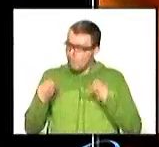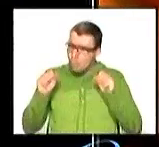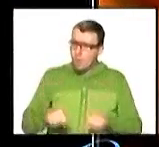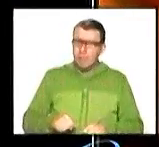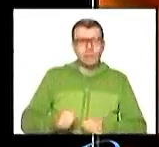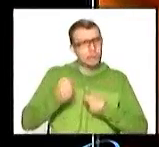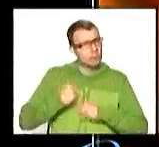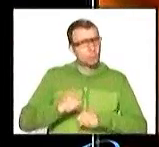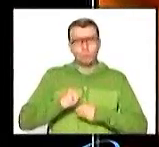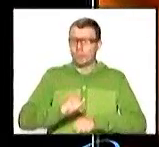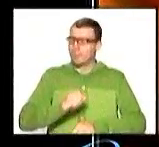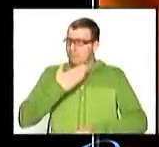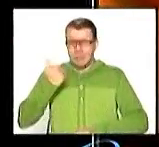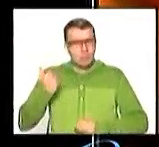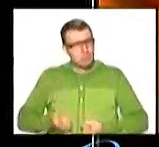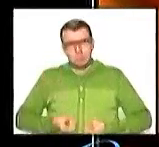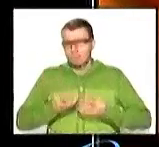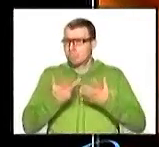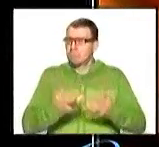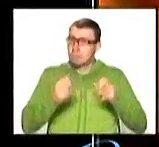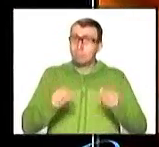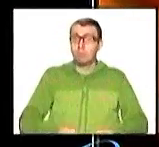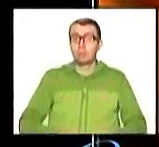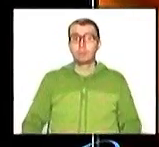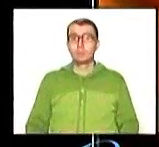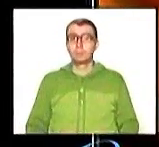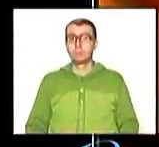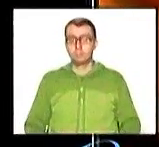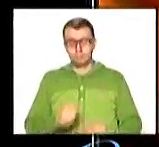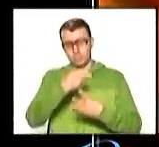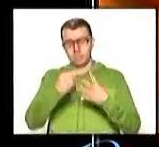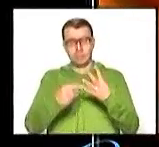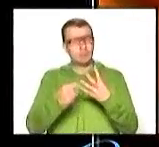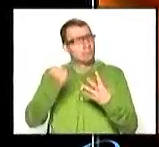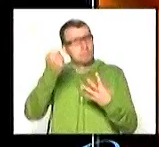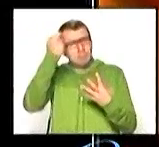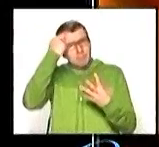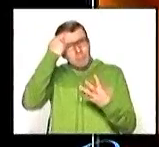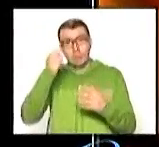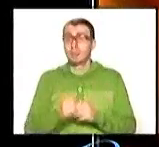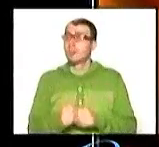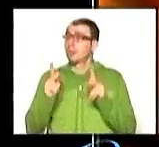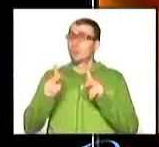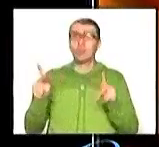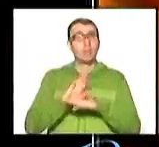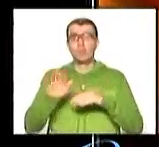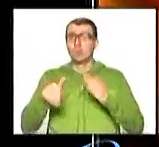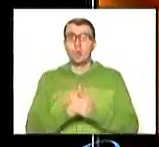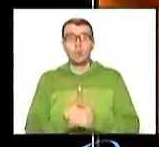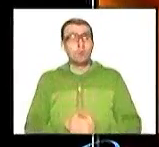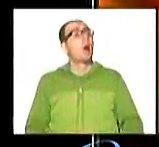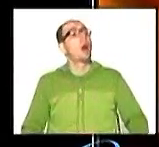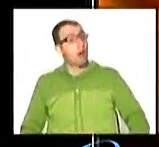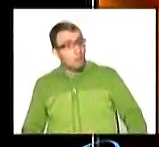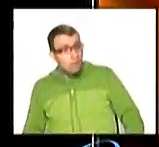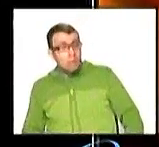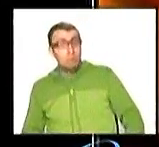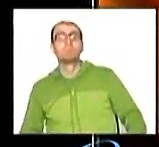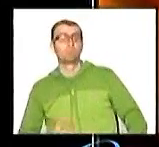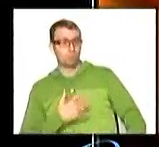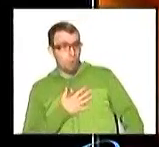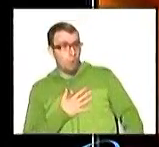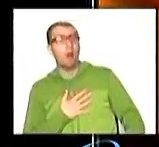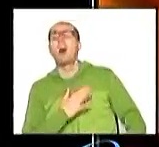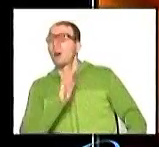lo máximo y lo mejor que pueda. Donde uno tuviera esto, la gente todo lo toma personal. Ah, sí, claro, es que sí, es que soy